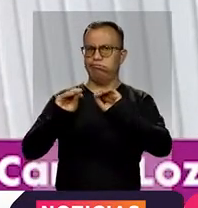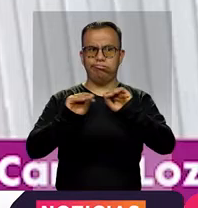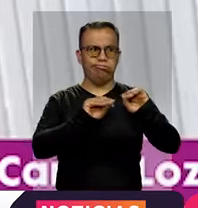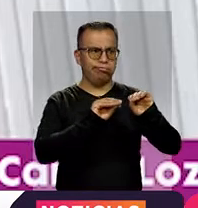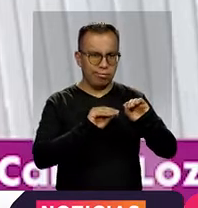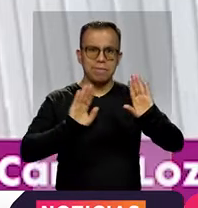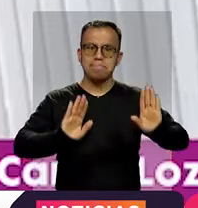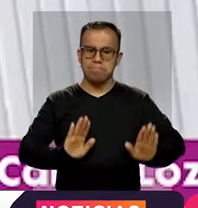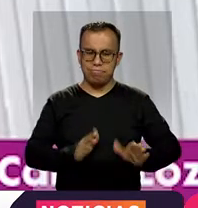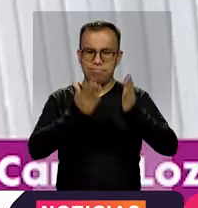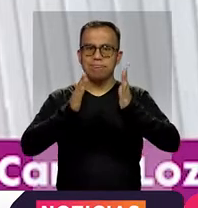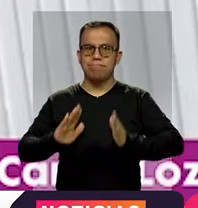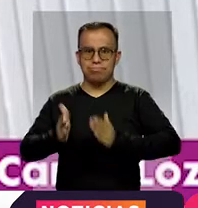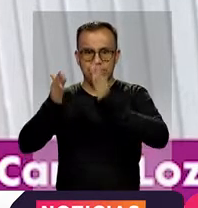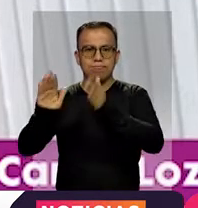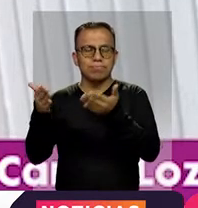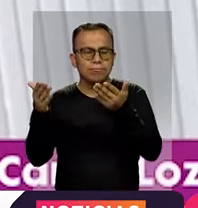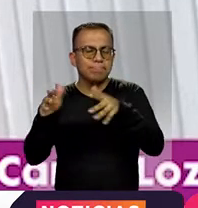creciendo, conformando